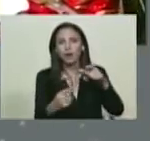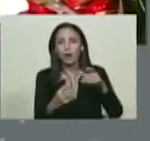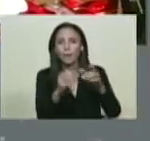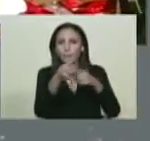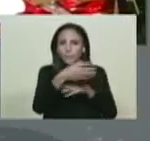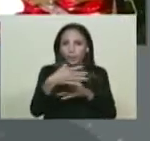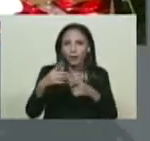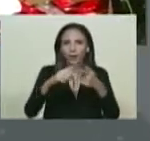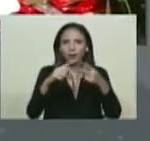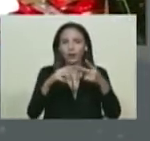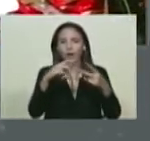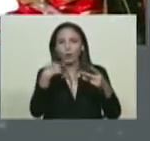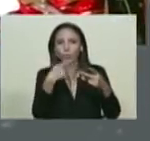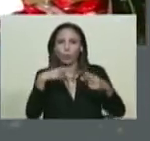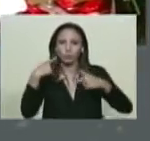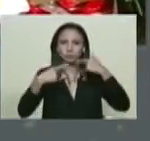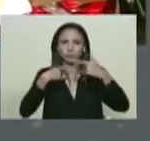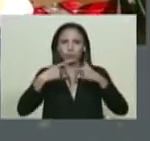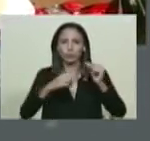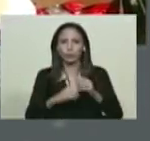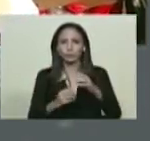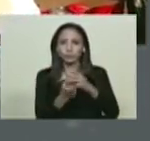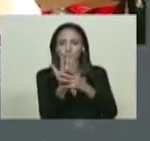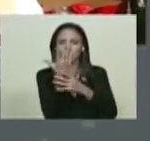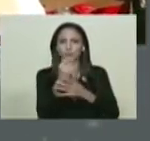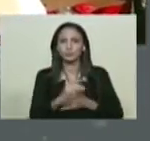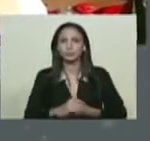blancas y rojas. Yo quiero